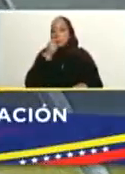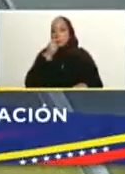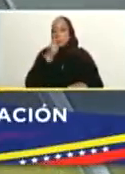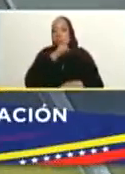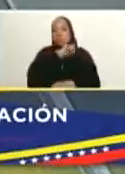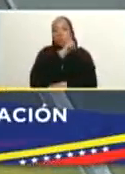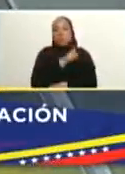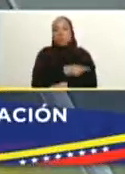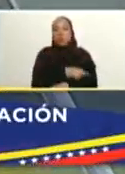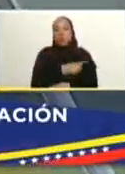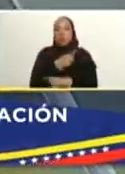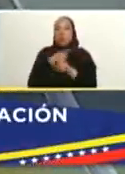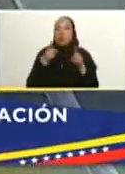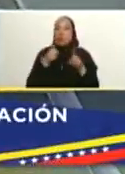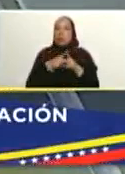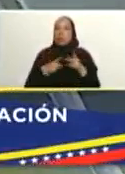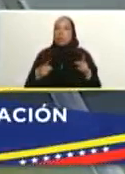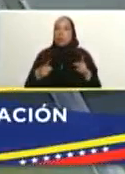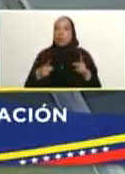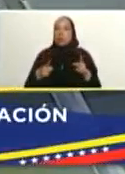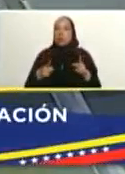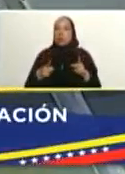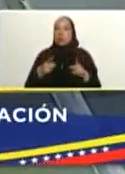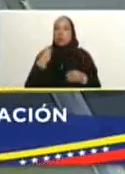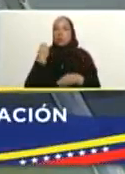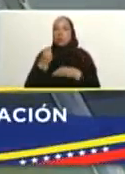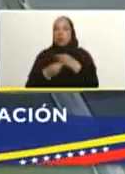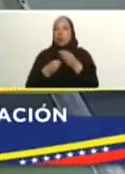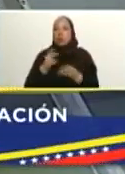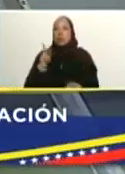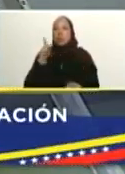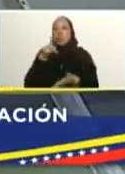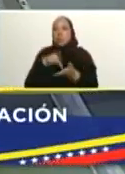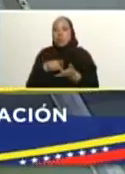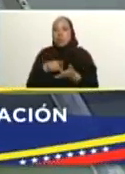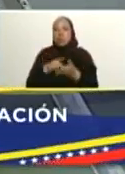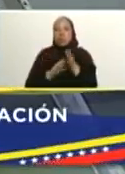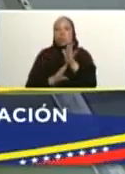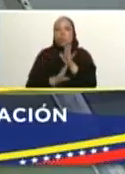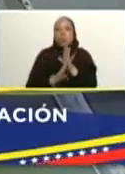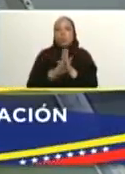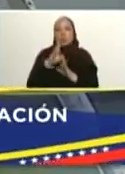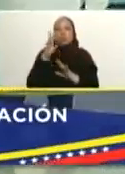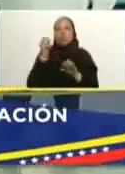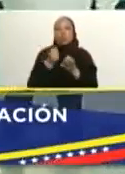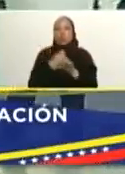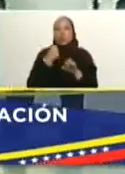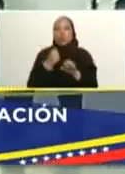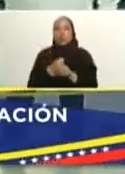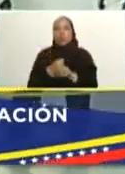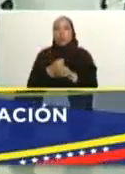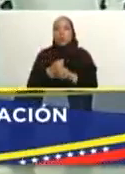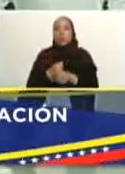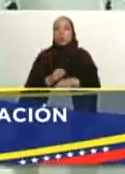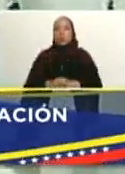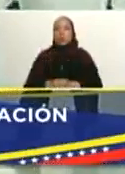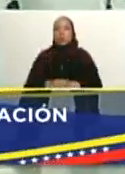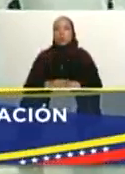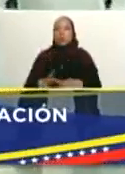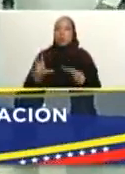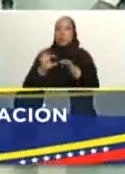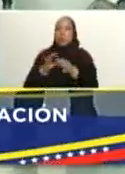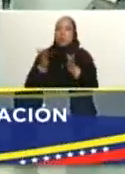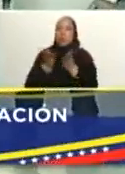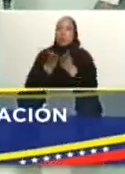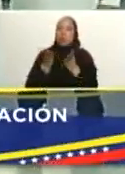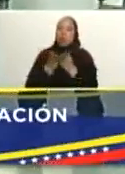demostrando y siguiendo los diferentes lineamientos que se han dado en la recuperación, trabajo y infraestructura de las unidades